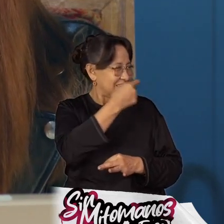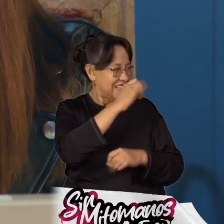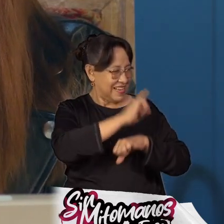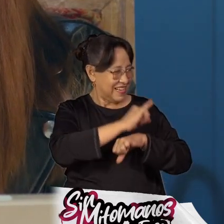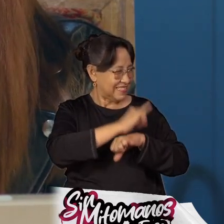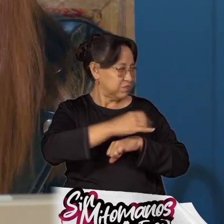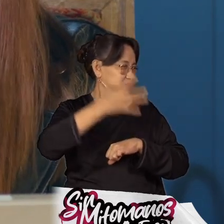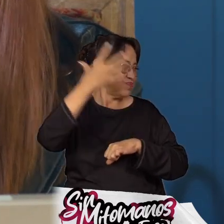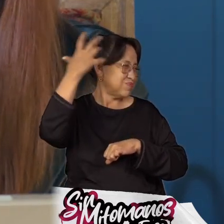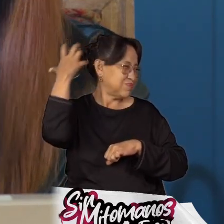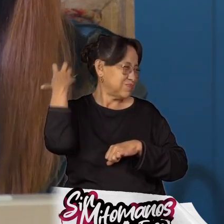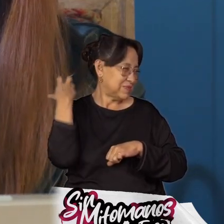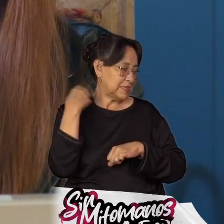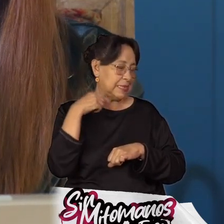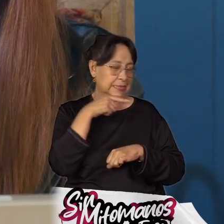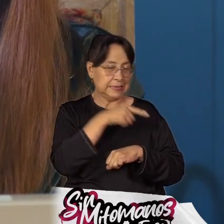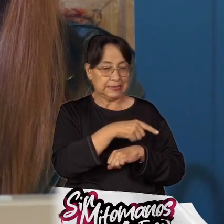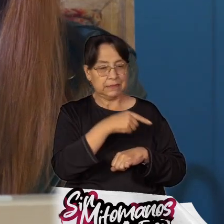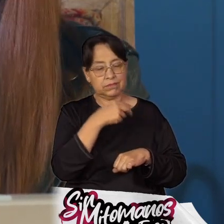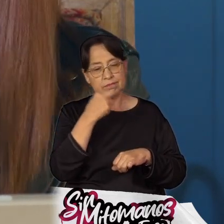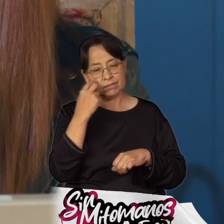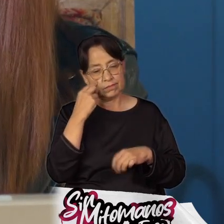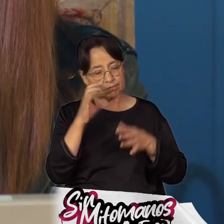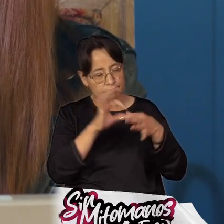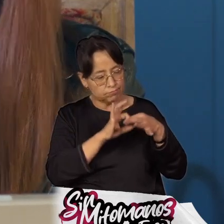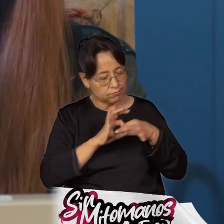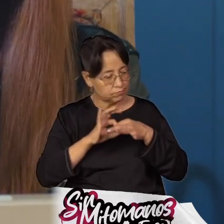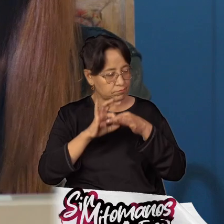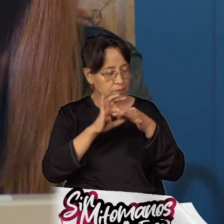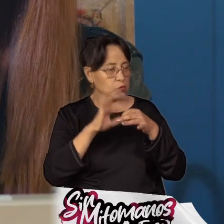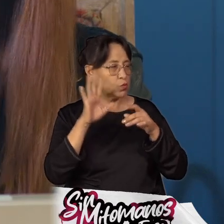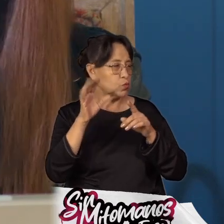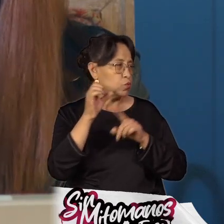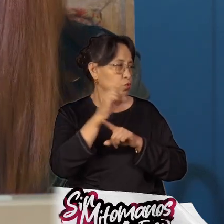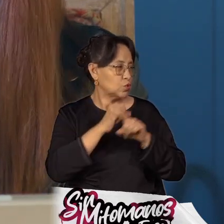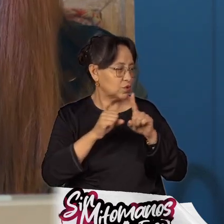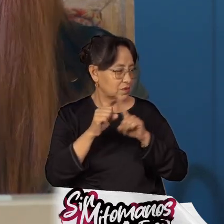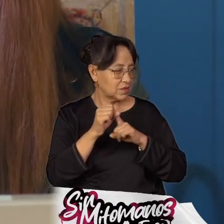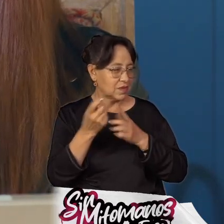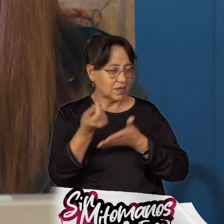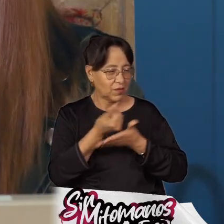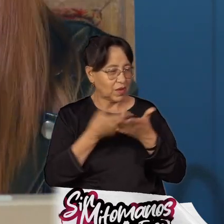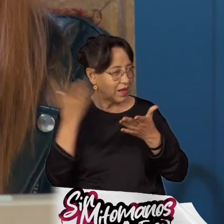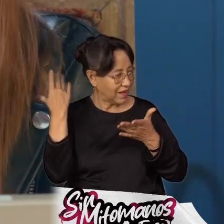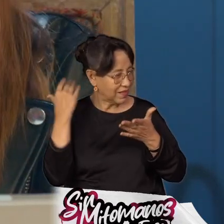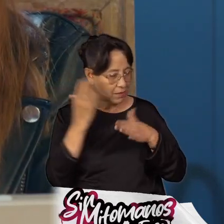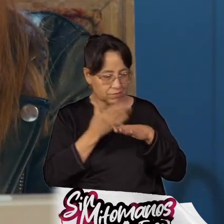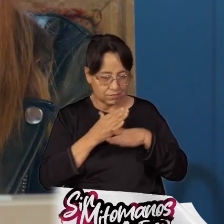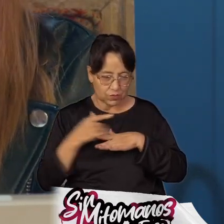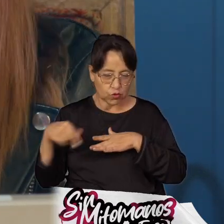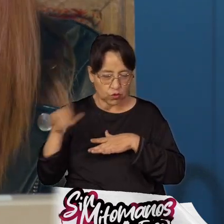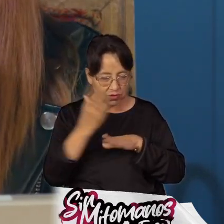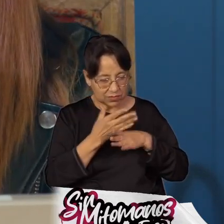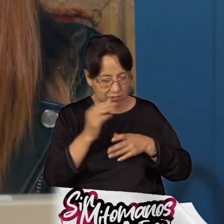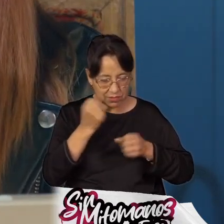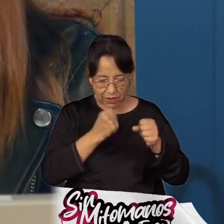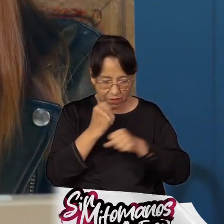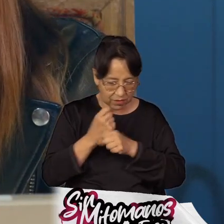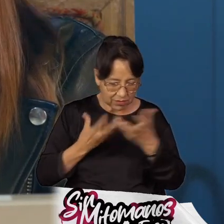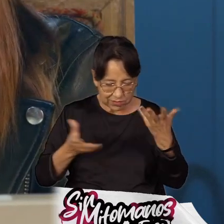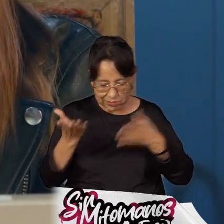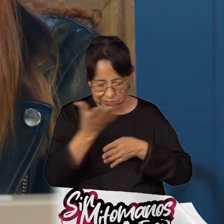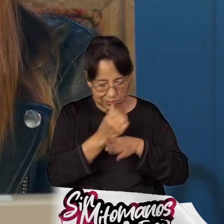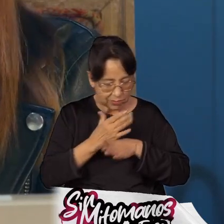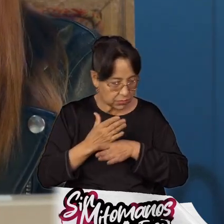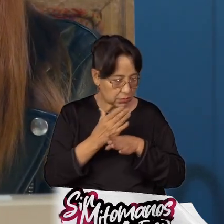iglesia primitiva, en donde vamos a ver esa notable unidad social y económica. Y digo, bueno, de pronto no